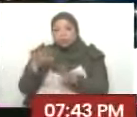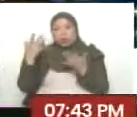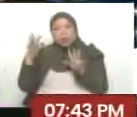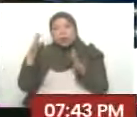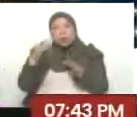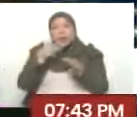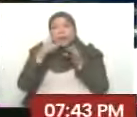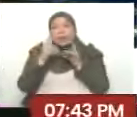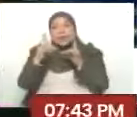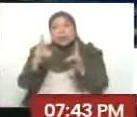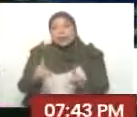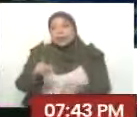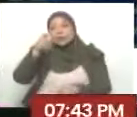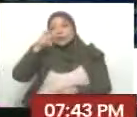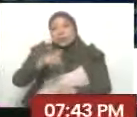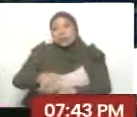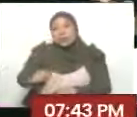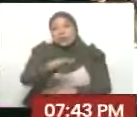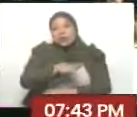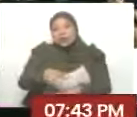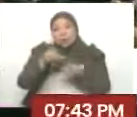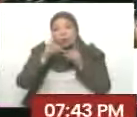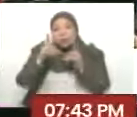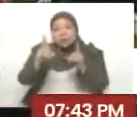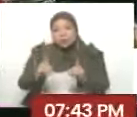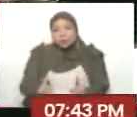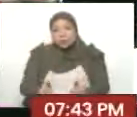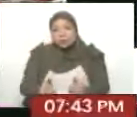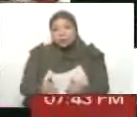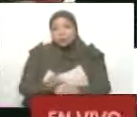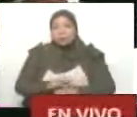habla, el pueblo dice, el pueblo decide.